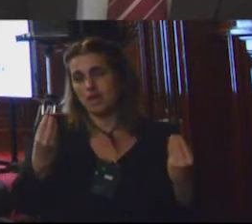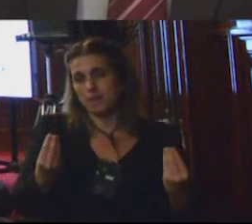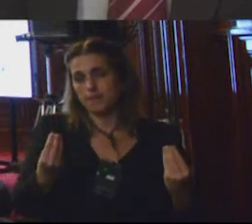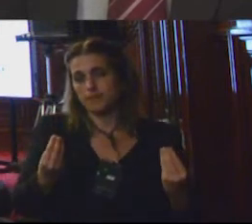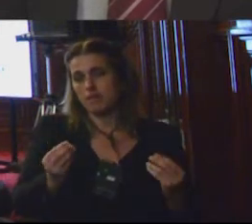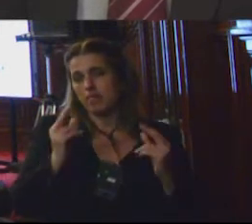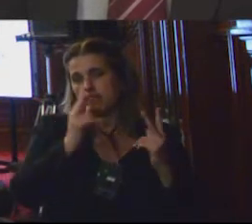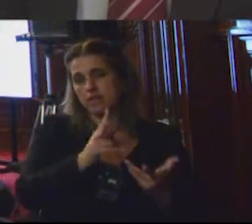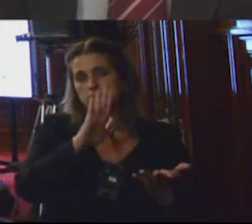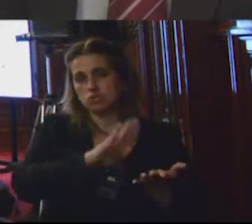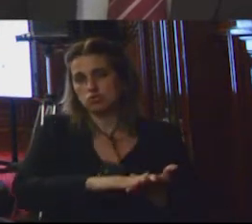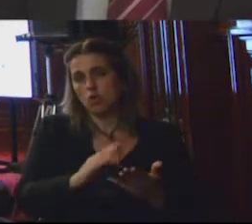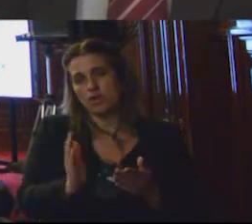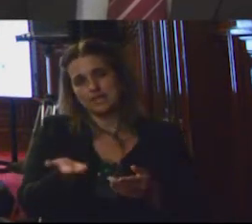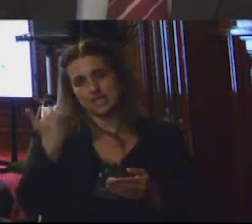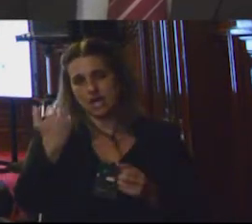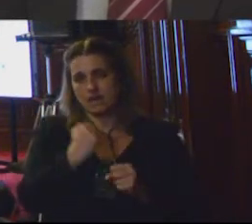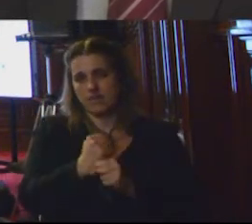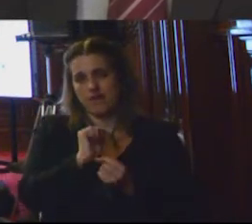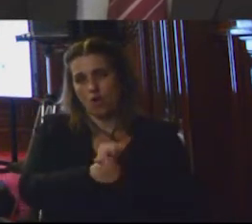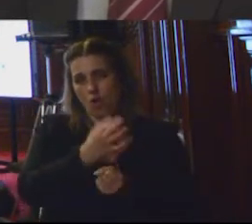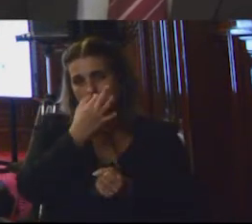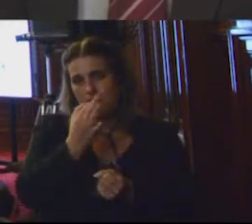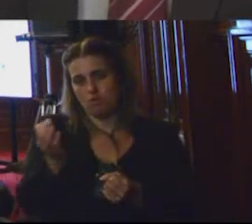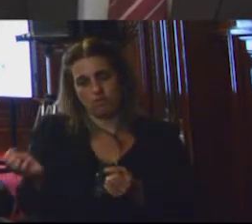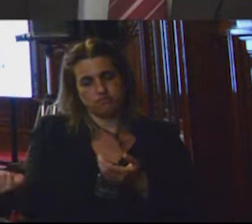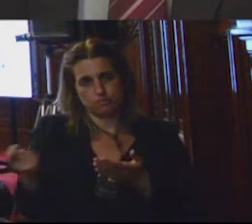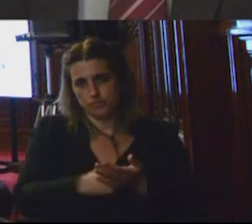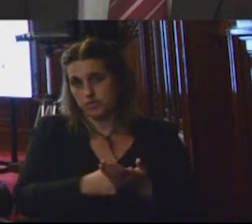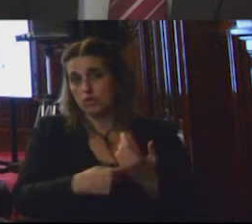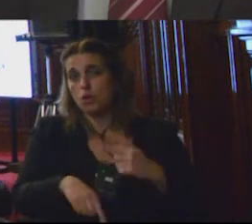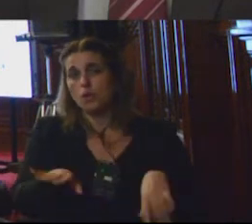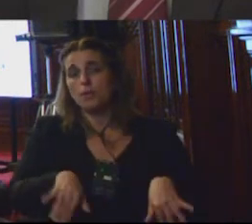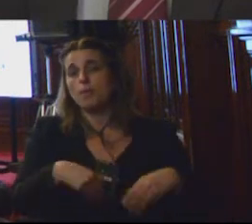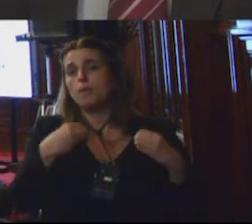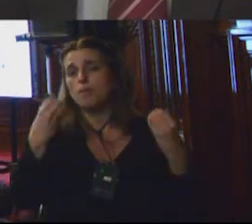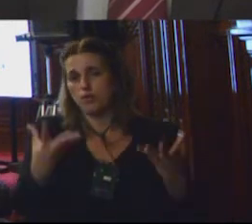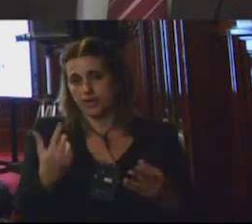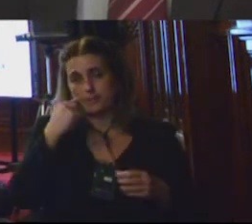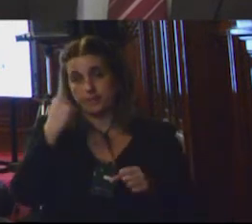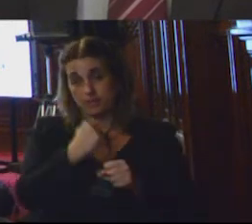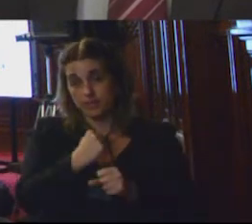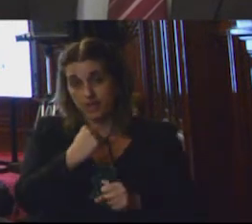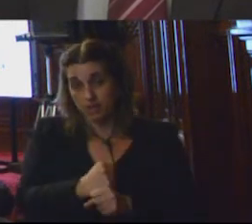que habla de la erradicación del trabajo esclavo, porque el trabajo